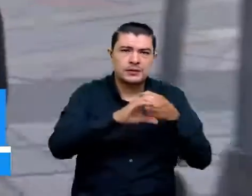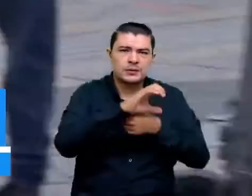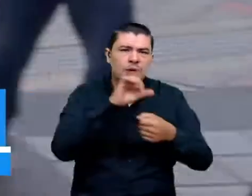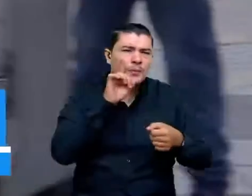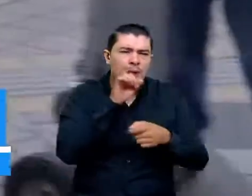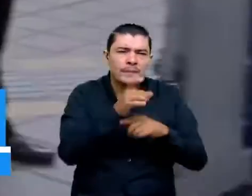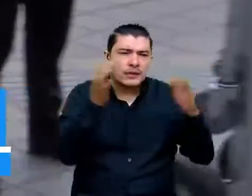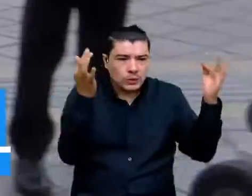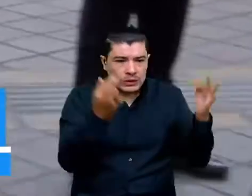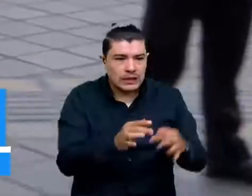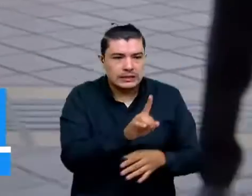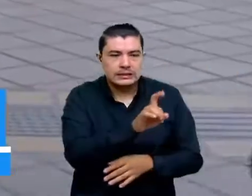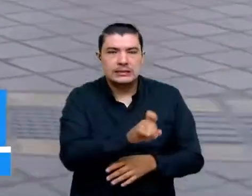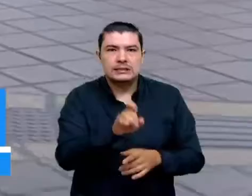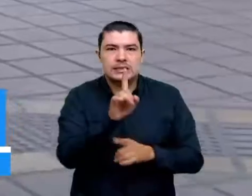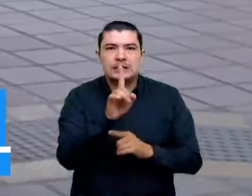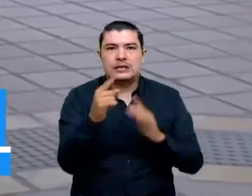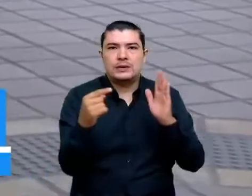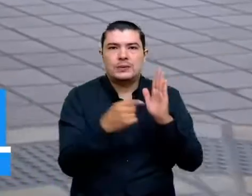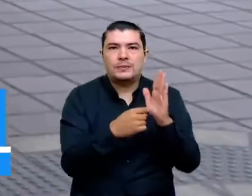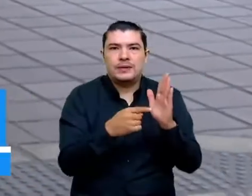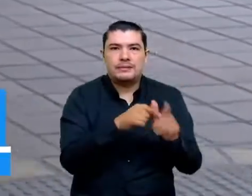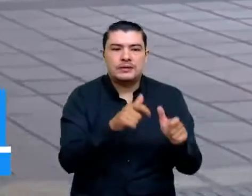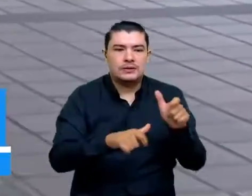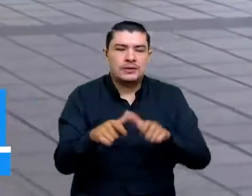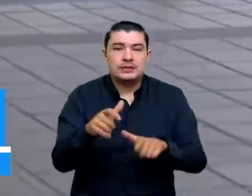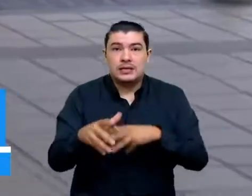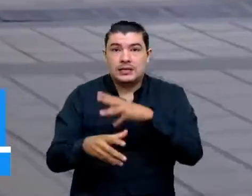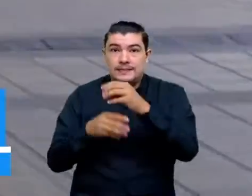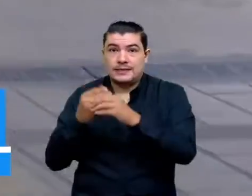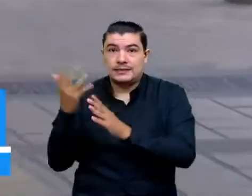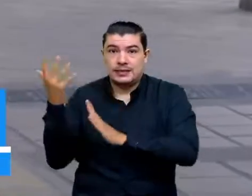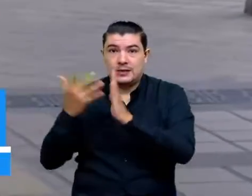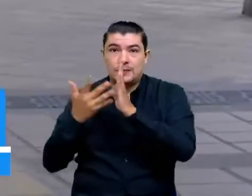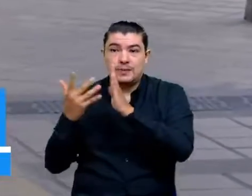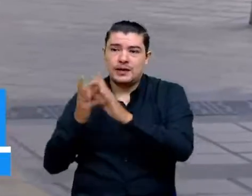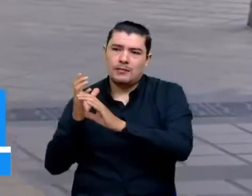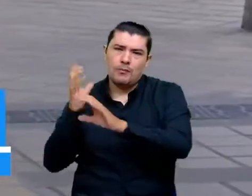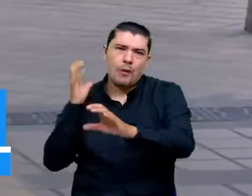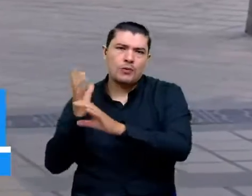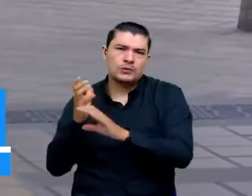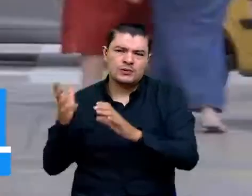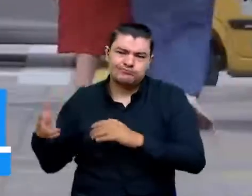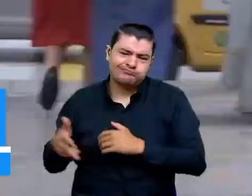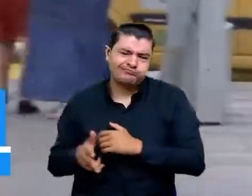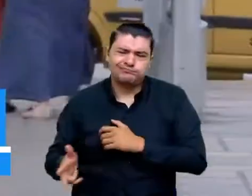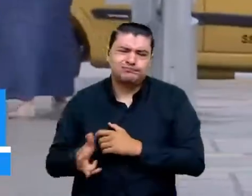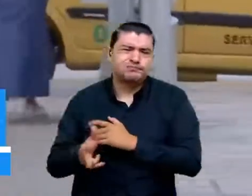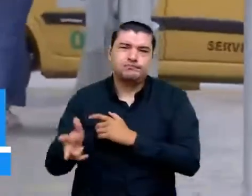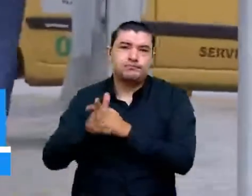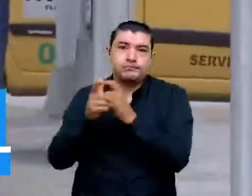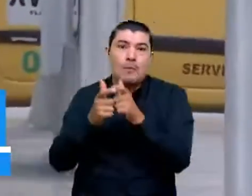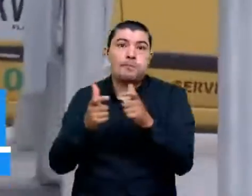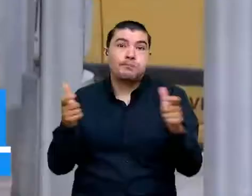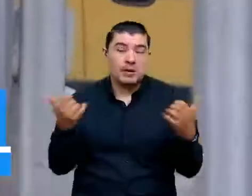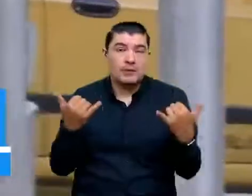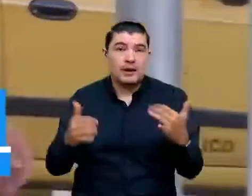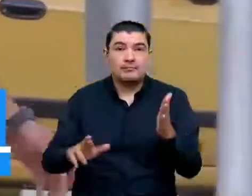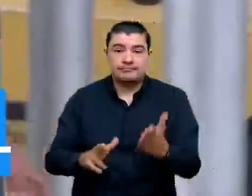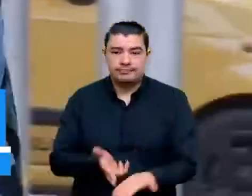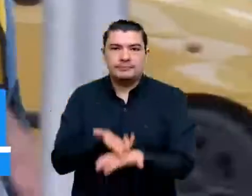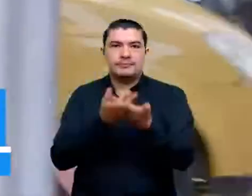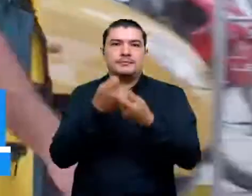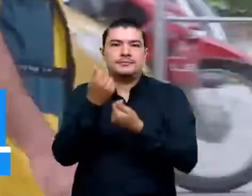de 61 mil pasajeros y alrededor de 5 mil vehículos en esta Semana Santa, aumentando la